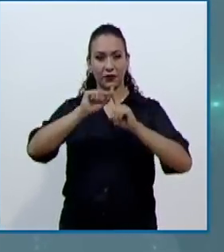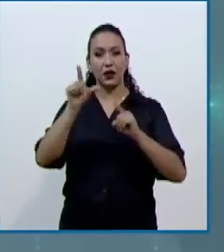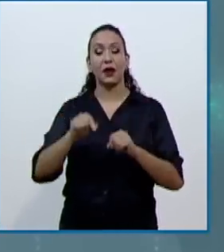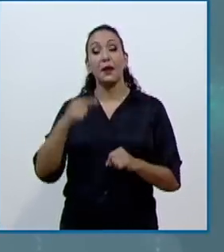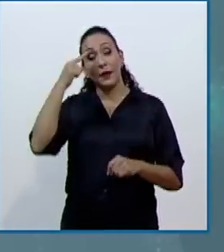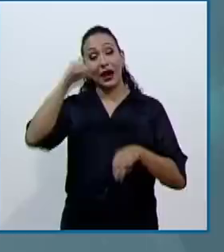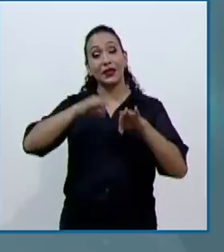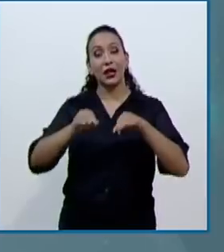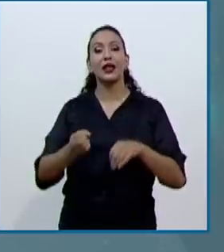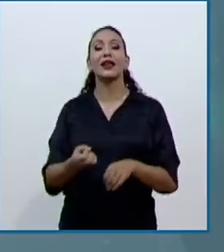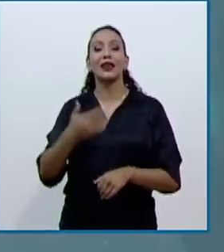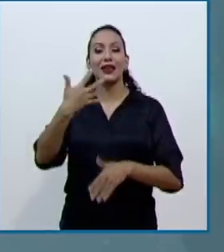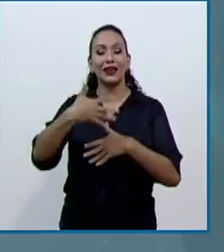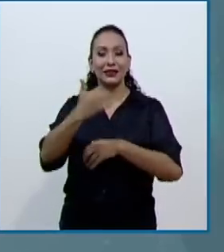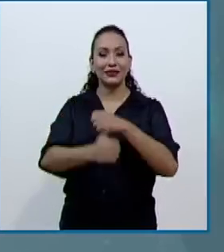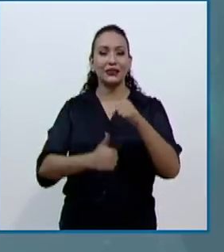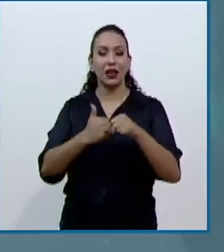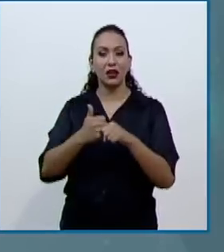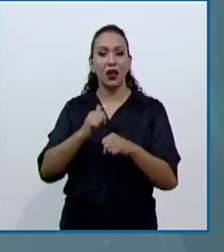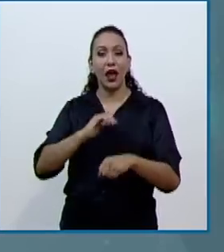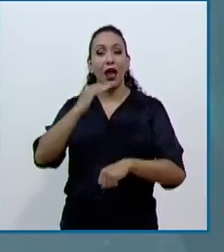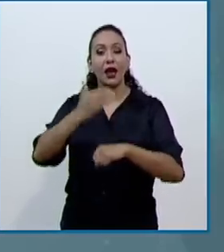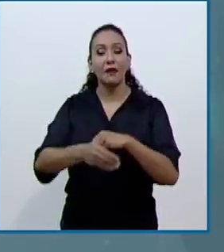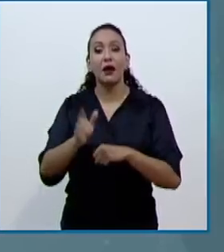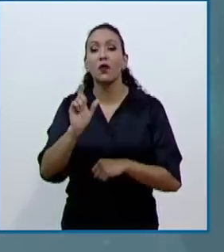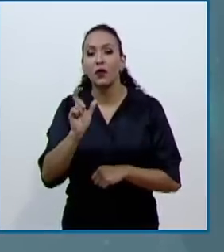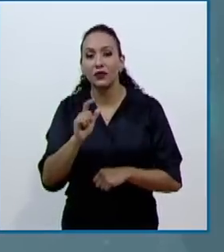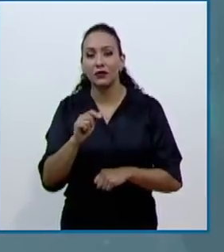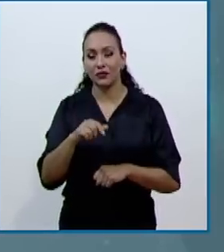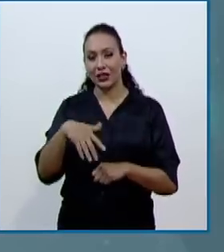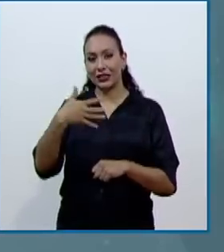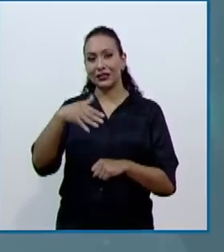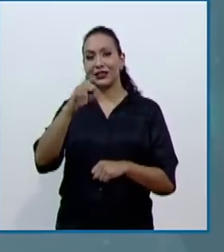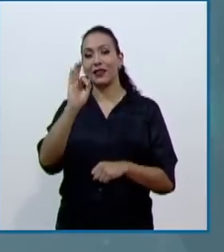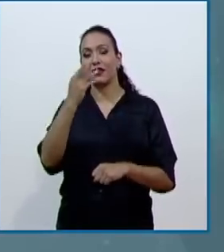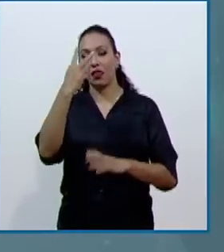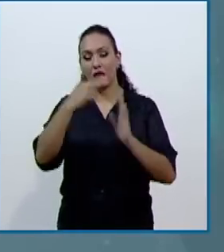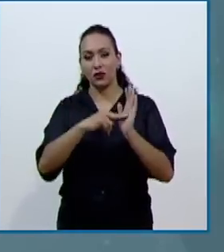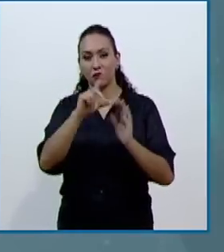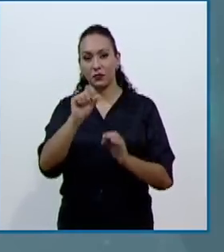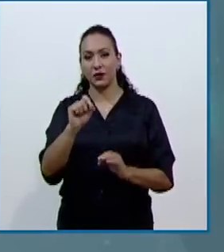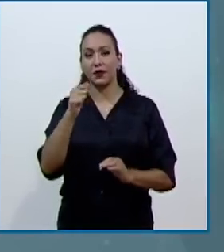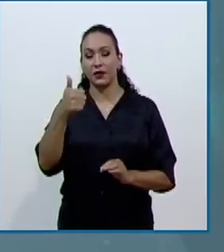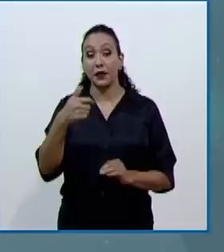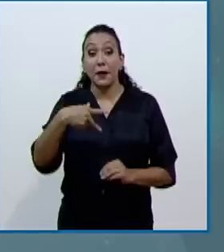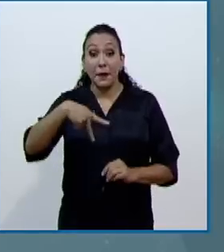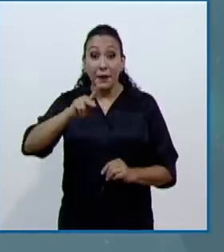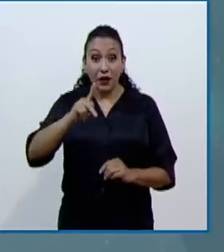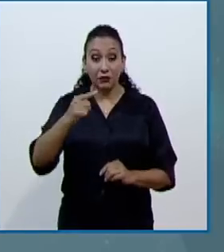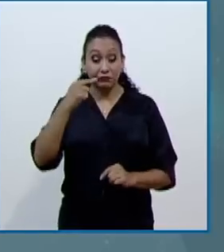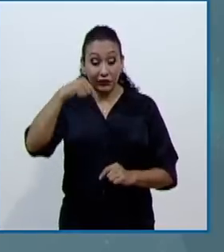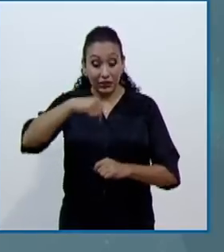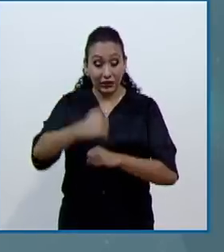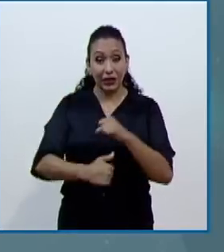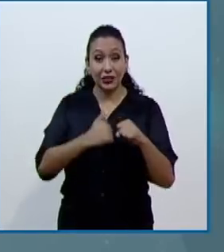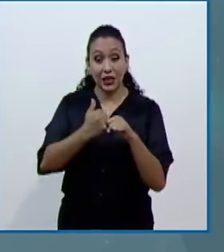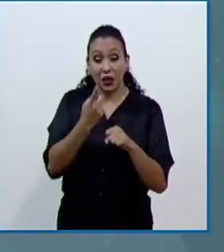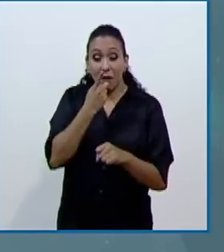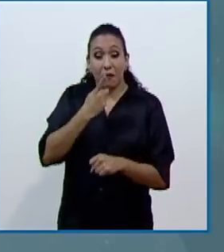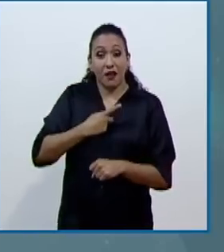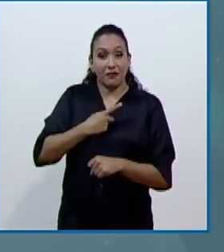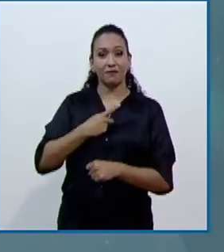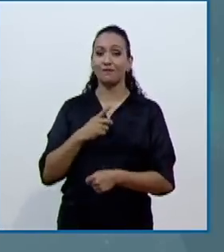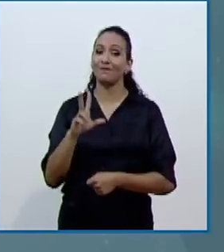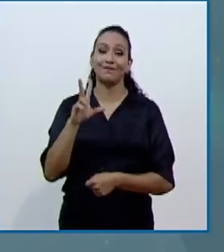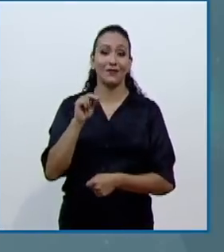15 años que vence el 9 de febrero de 2026. No obstante, el 15 de septiembre del año en curso fue publicada